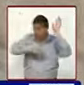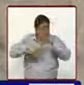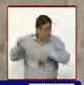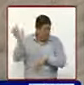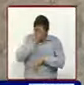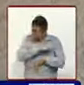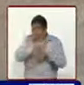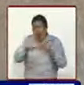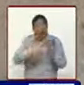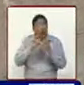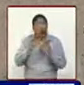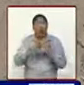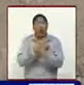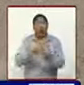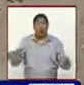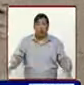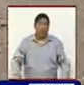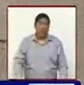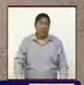el cuarto.